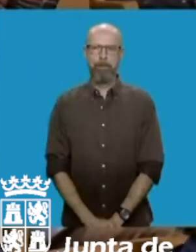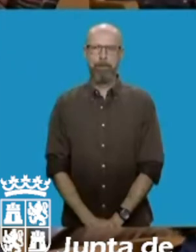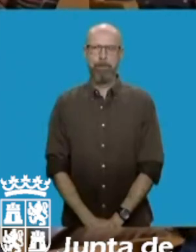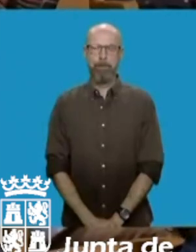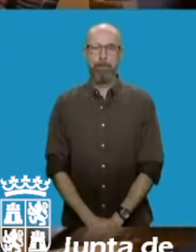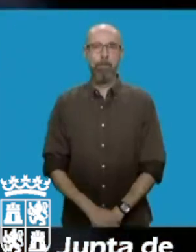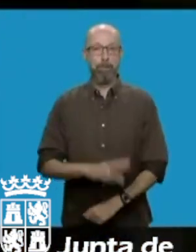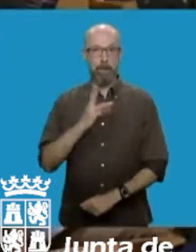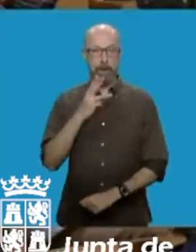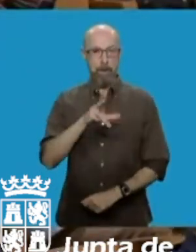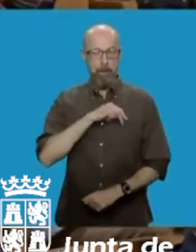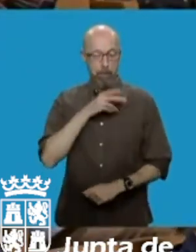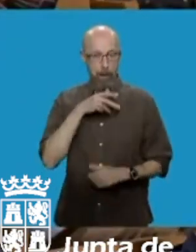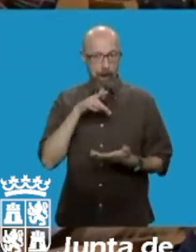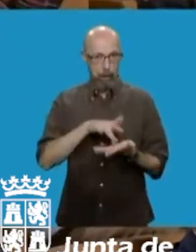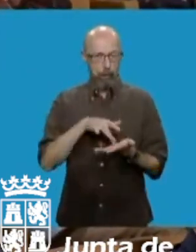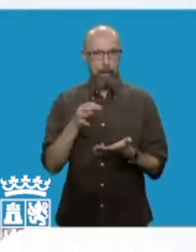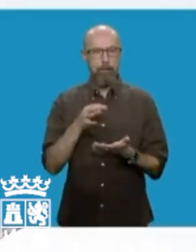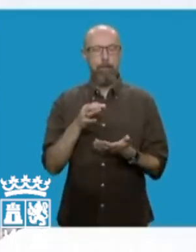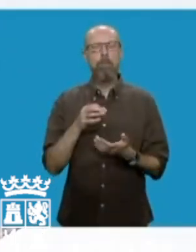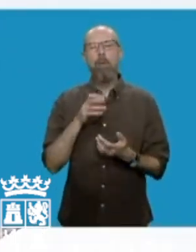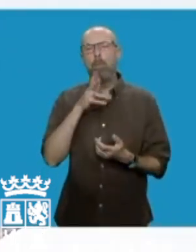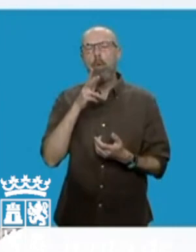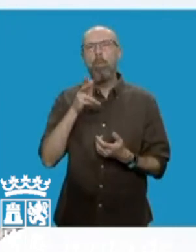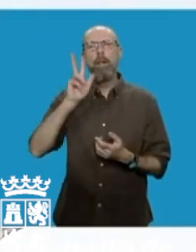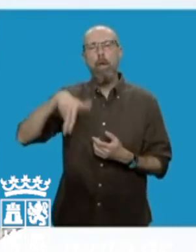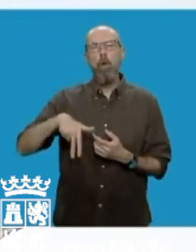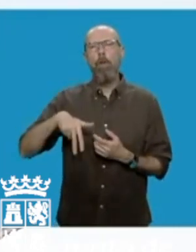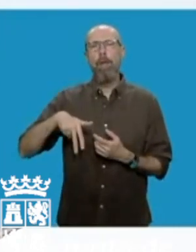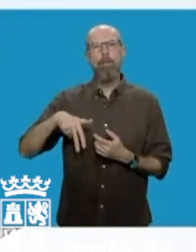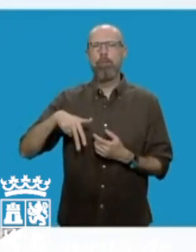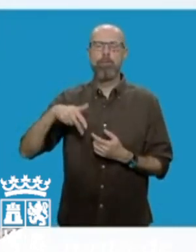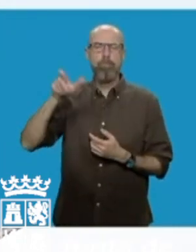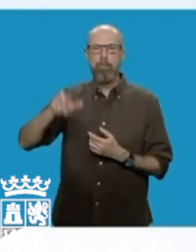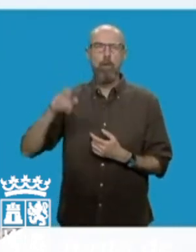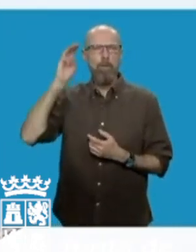El tercer premio de la tarde viene a reconocer los méritos del mejor entrenador.